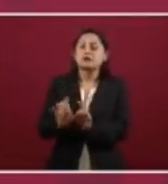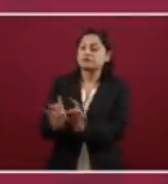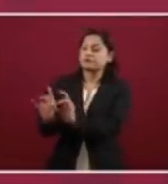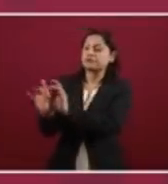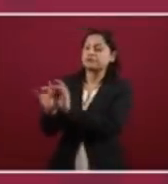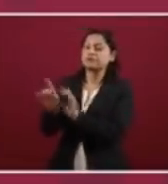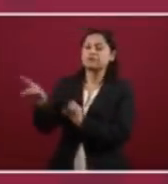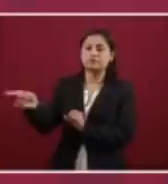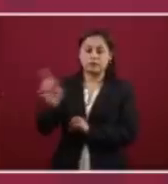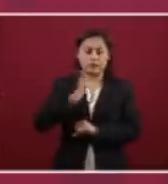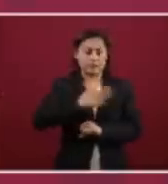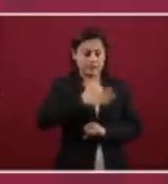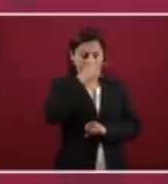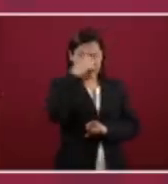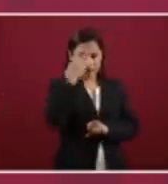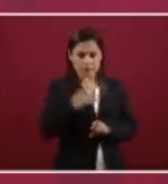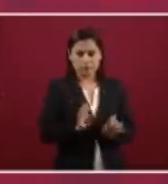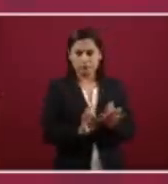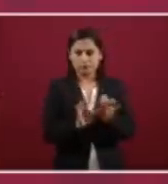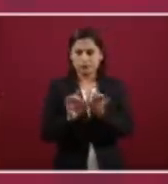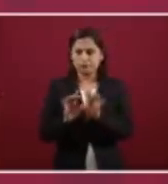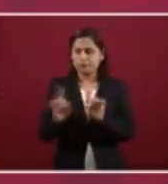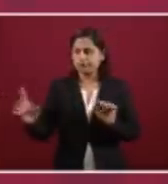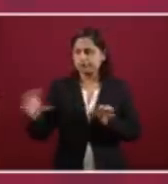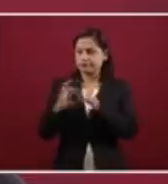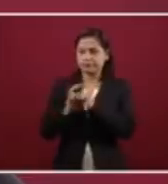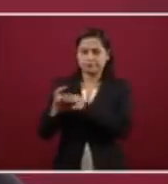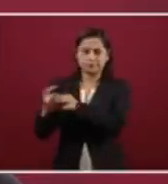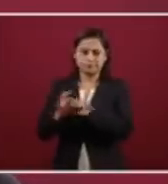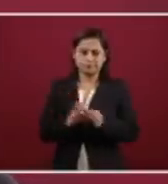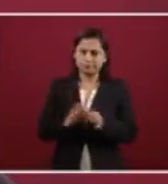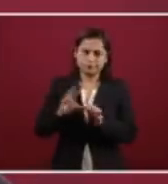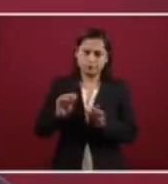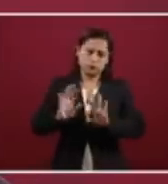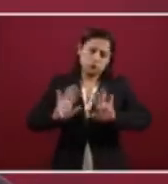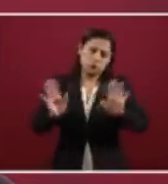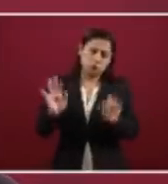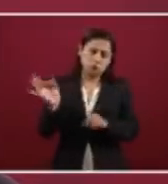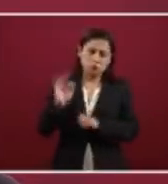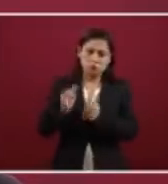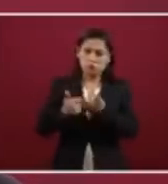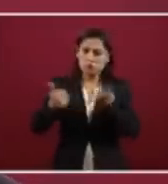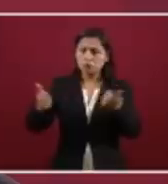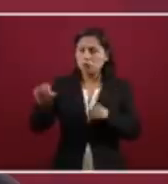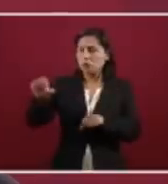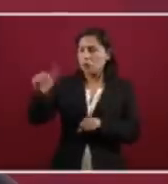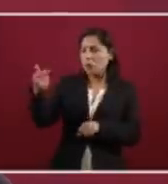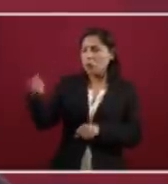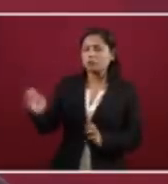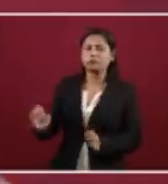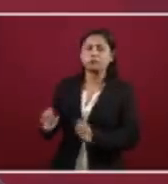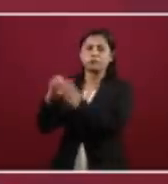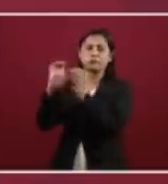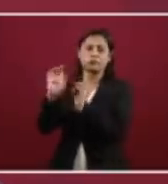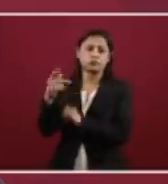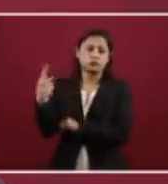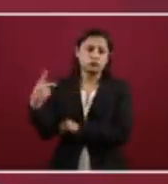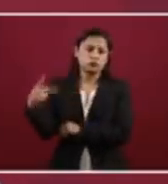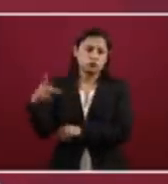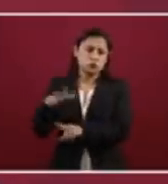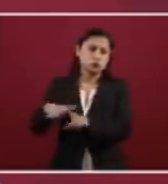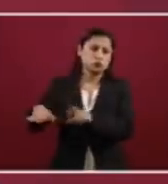están correlacionados, es decir, los riesgos de ellos pueden estar asociados a otro tipo de fenómenos